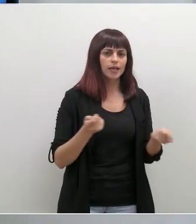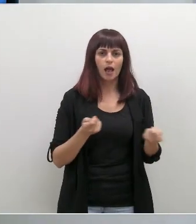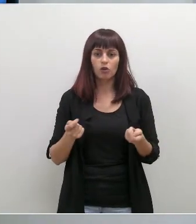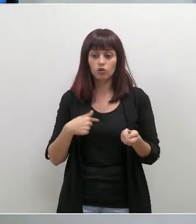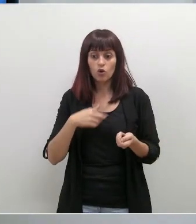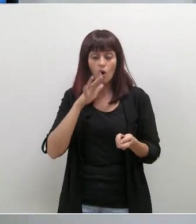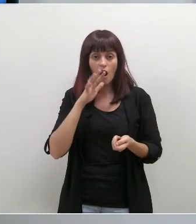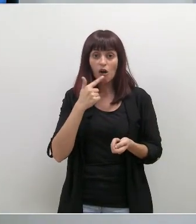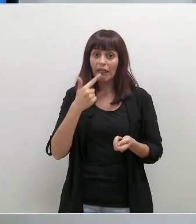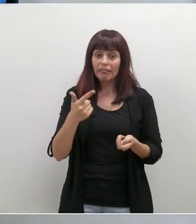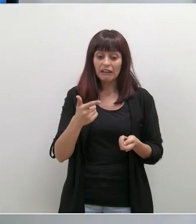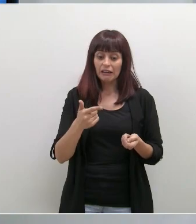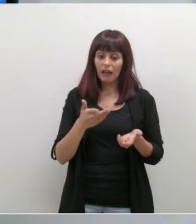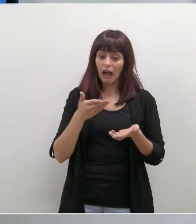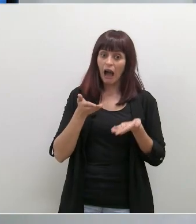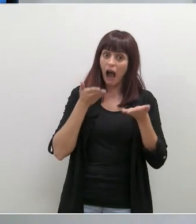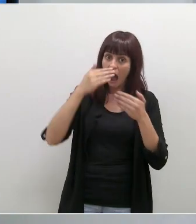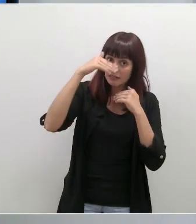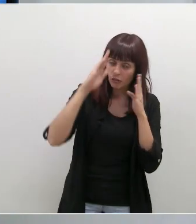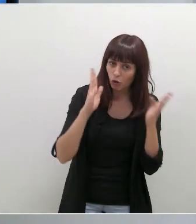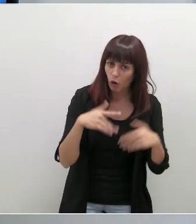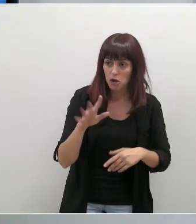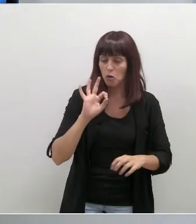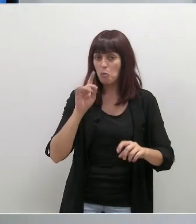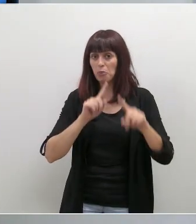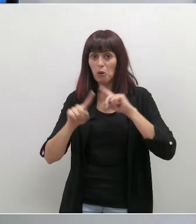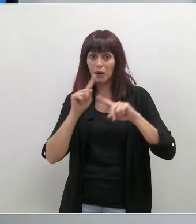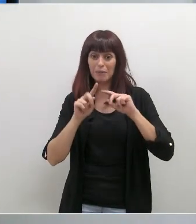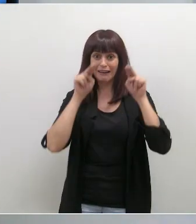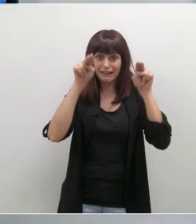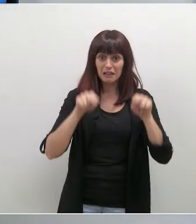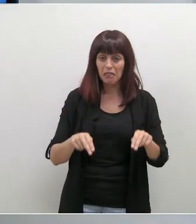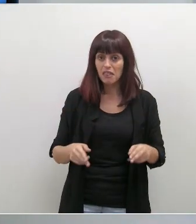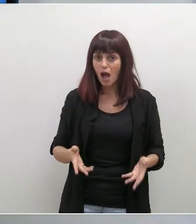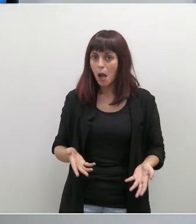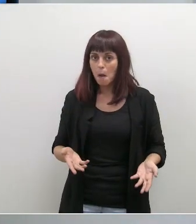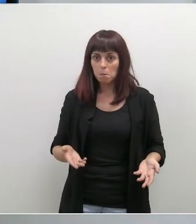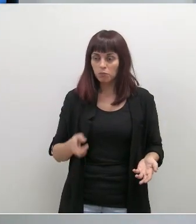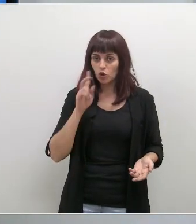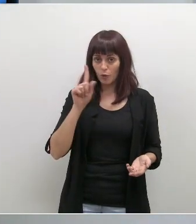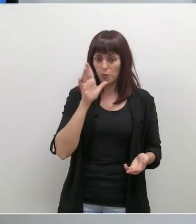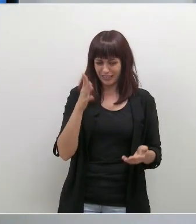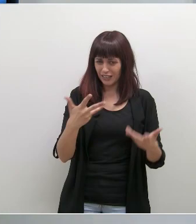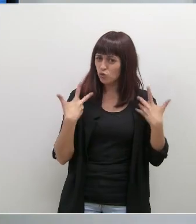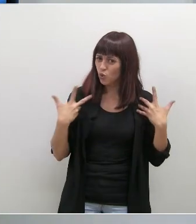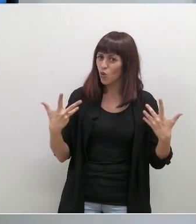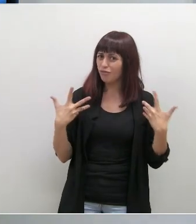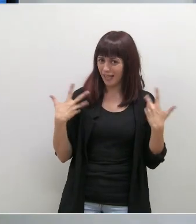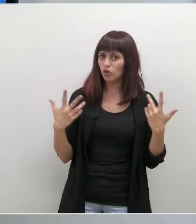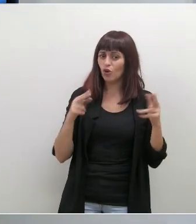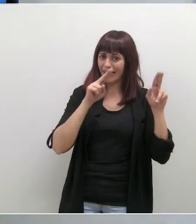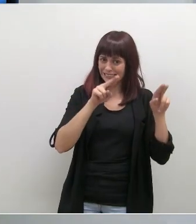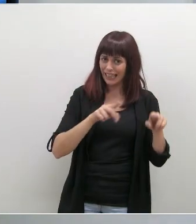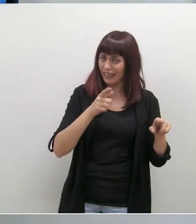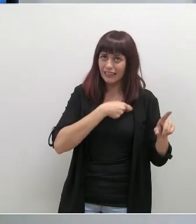atrevería a decir que hay desasistencia ni que hay ningún problema ahora mismo en las residencias, sufriendo lo que están sufriendo nuestras residencias y la residencia